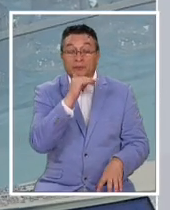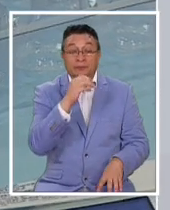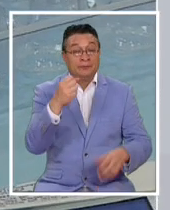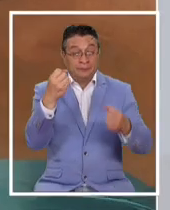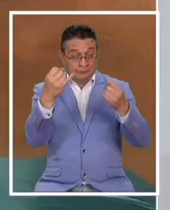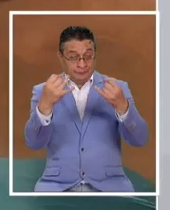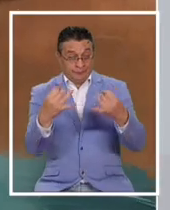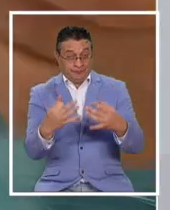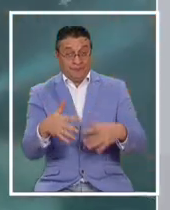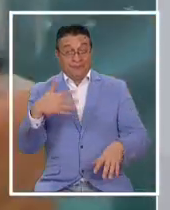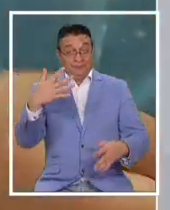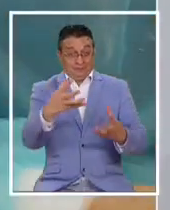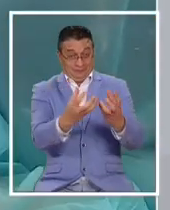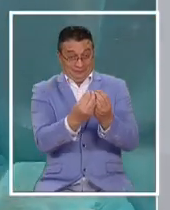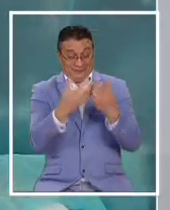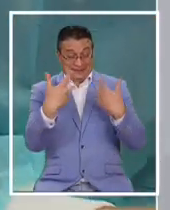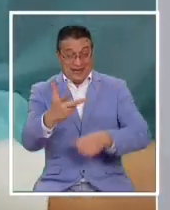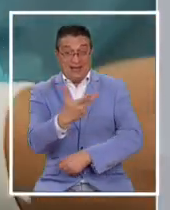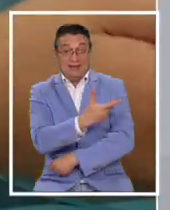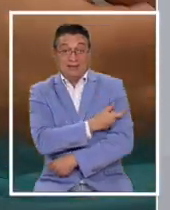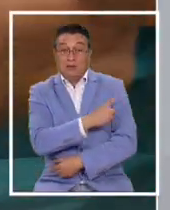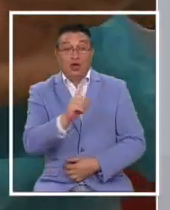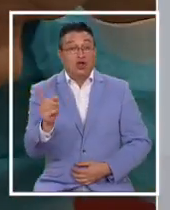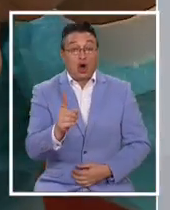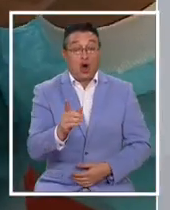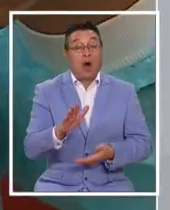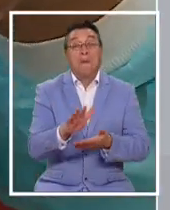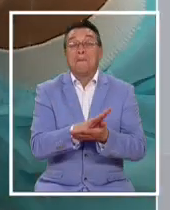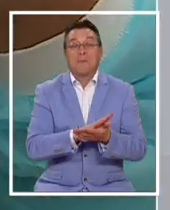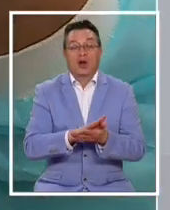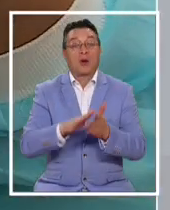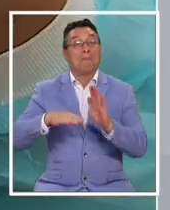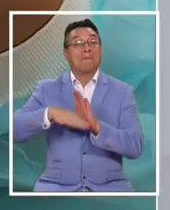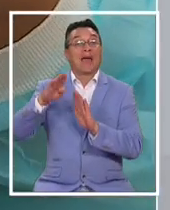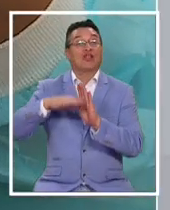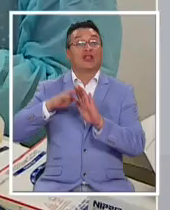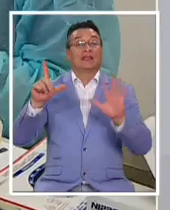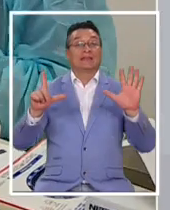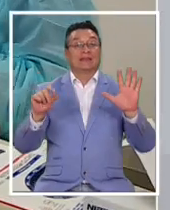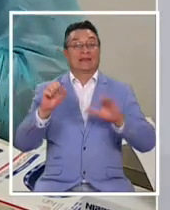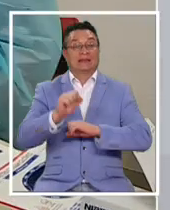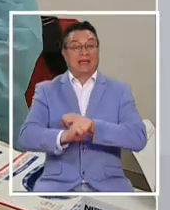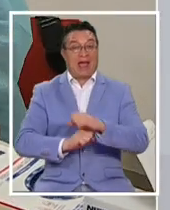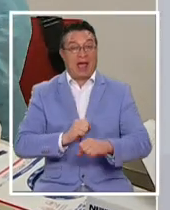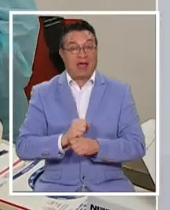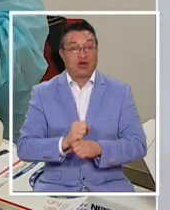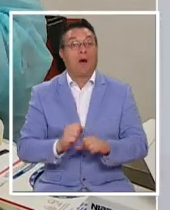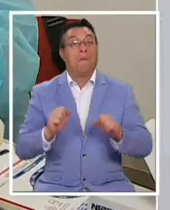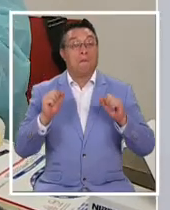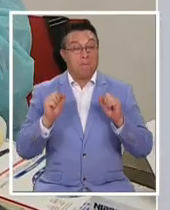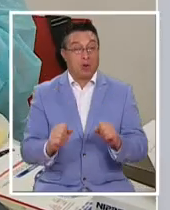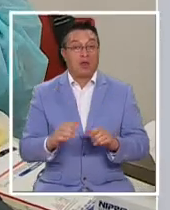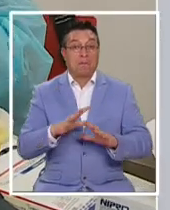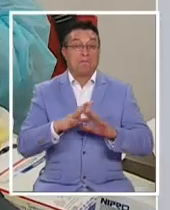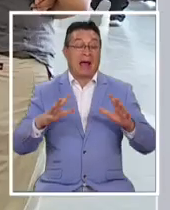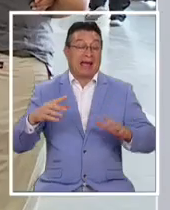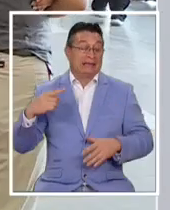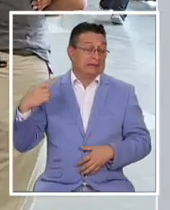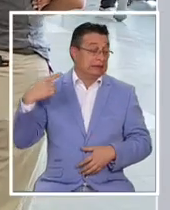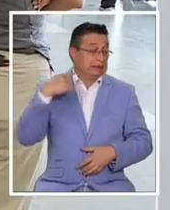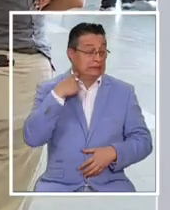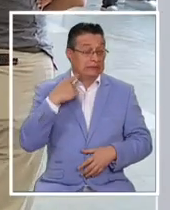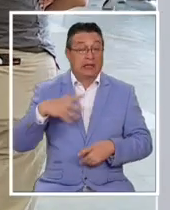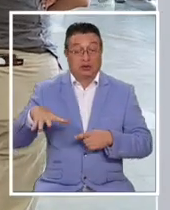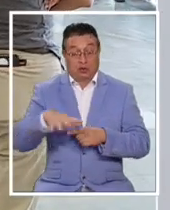de la población vacunada. Por ejemplo, los mayores de 70 años, ¿podría haber sido más crítico el